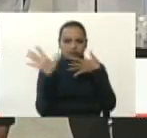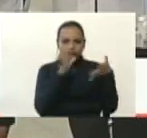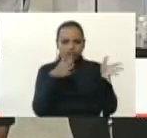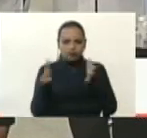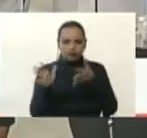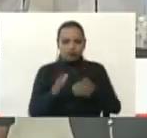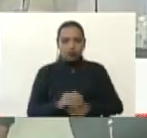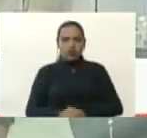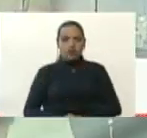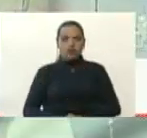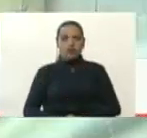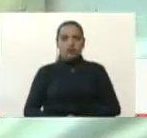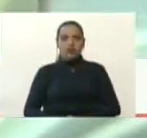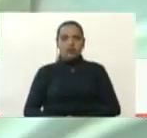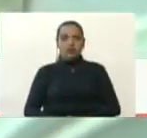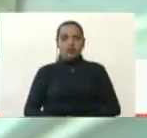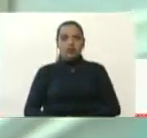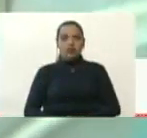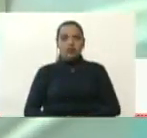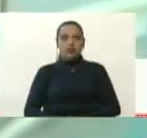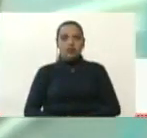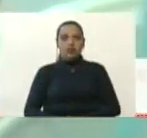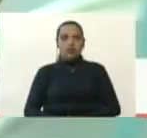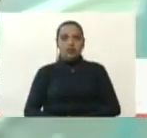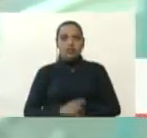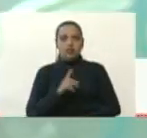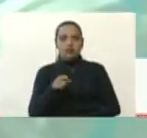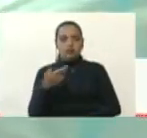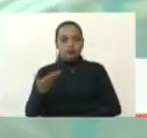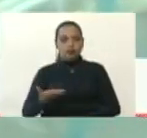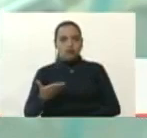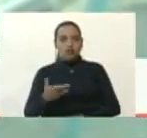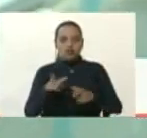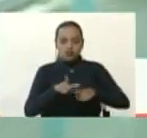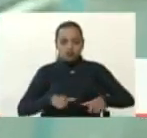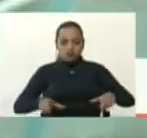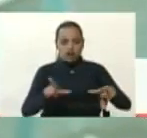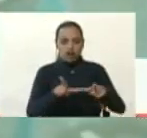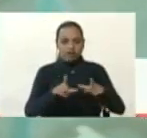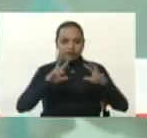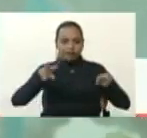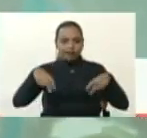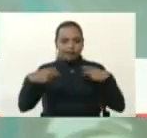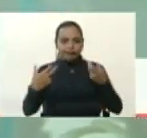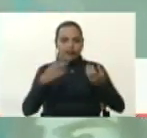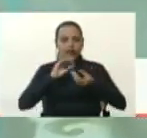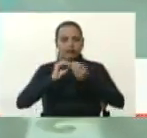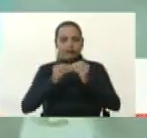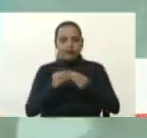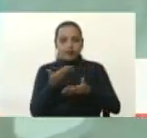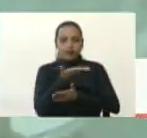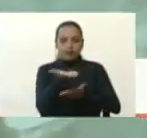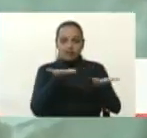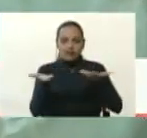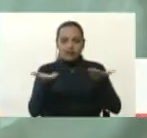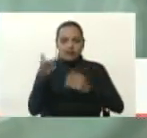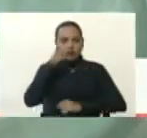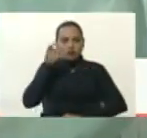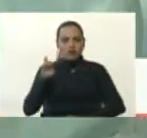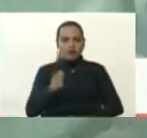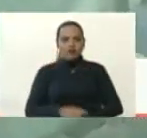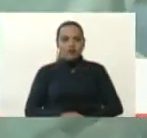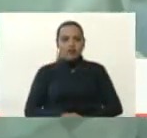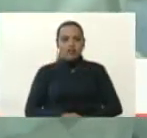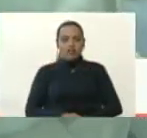Y quería destacar las áreas que han sido rescatadas y puestas al servicio de nuestro pueblo, como son